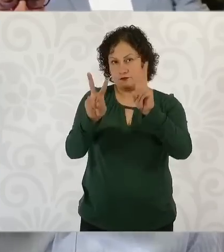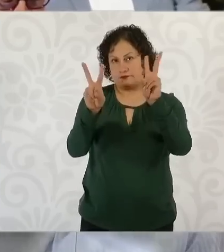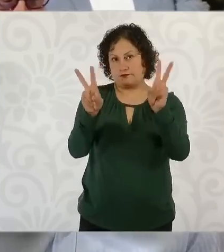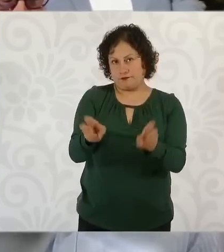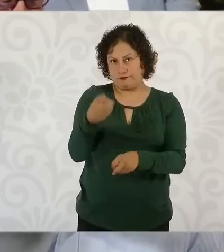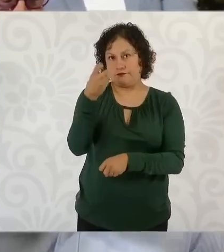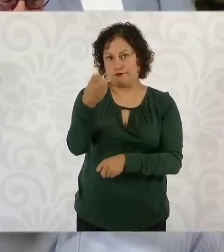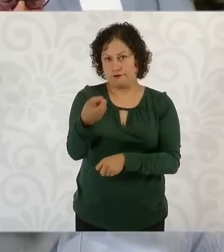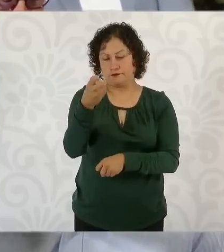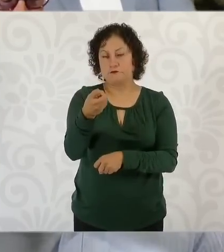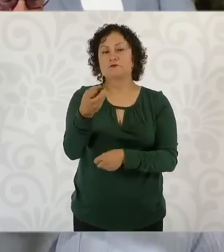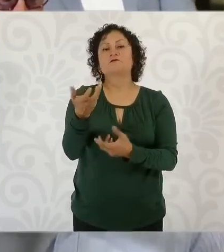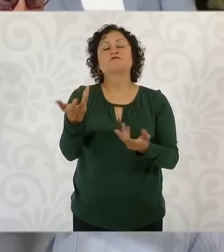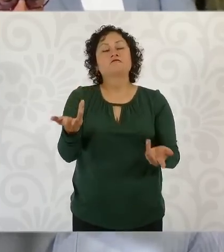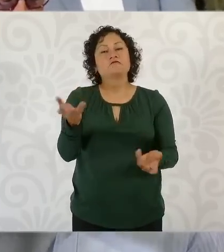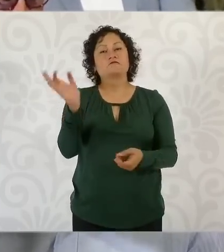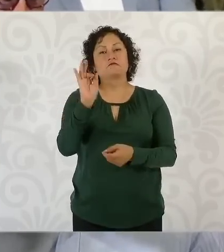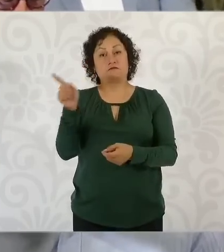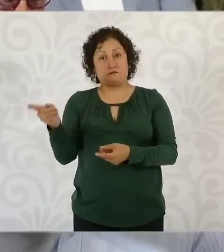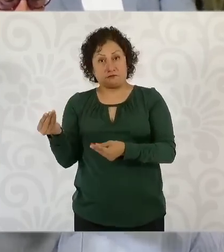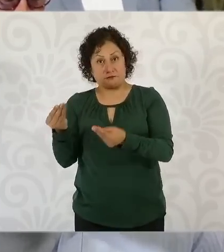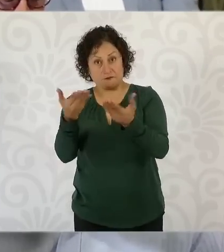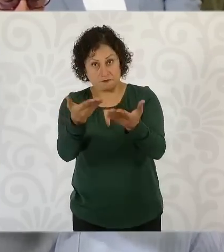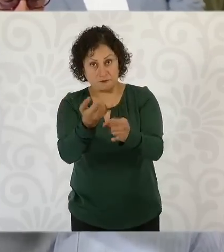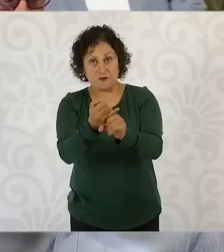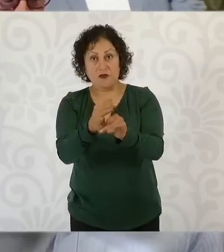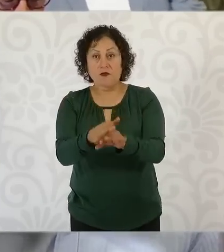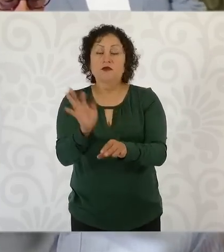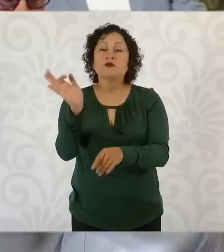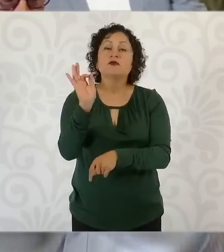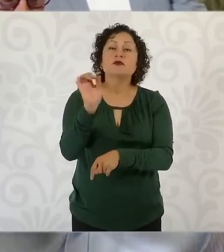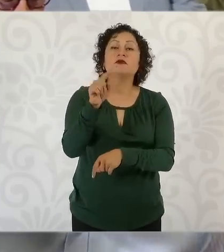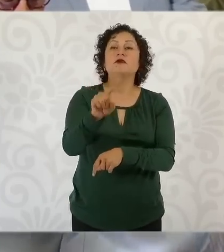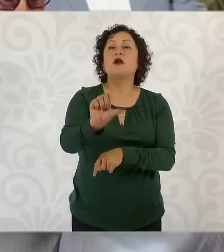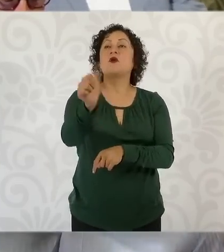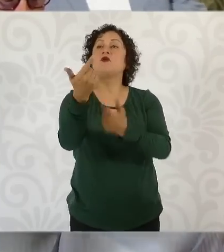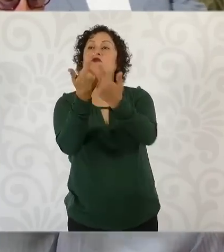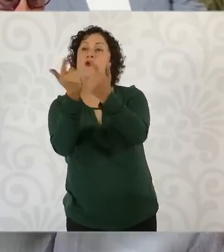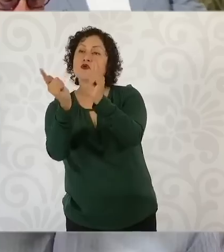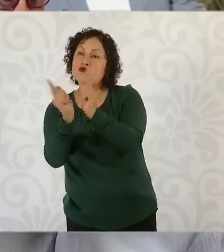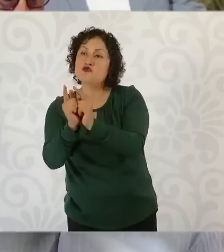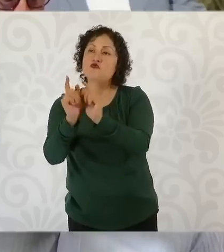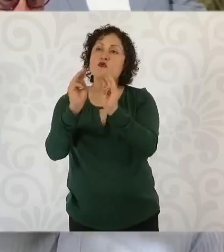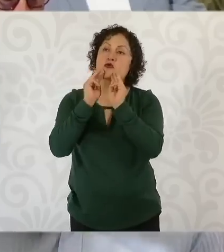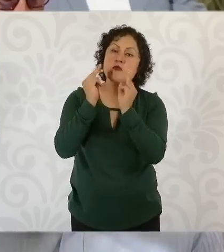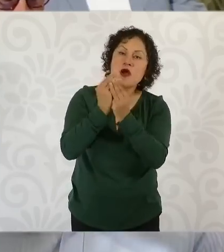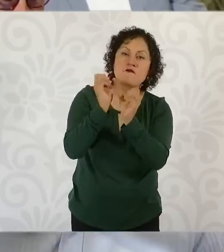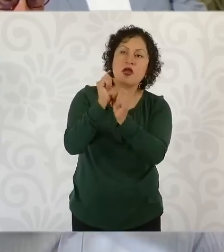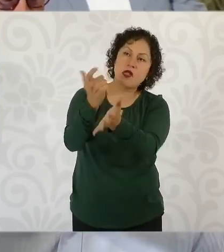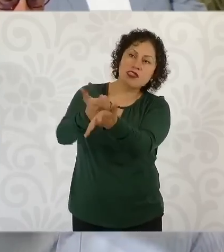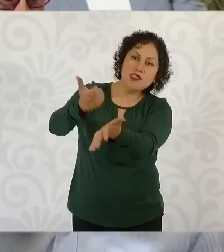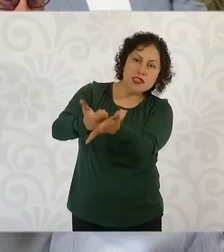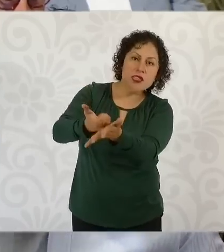asunto, si en algún momento le han hablado de elementos que descarten, por ejemplo, la participación de un grupo criminal por cuestión de venganzas, o si el origen